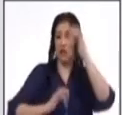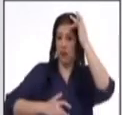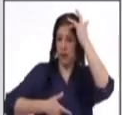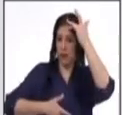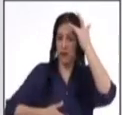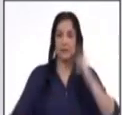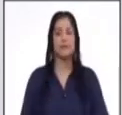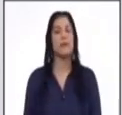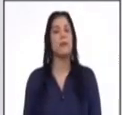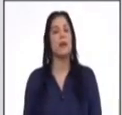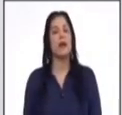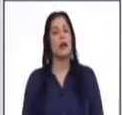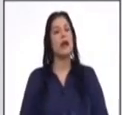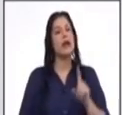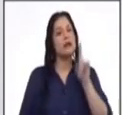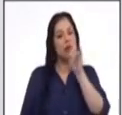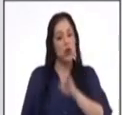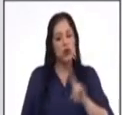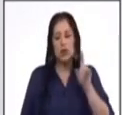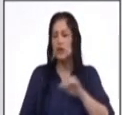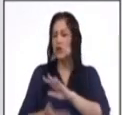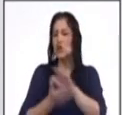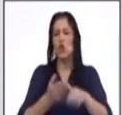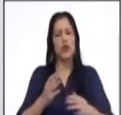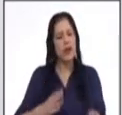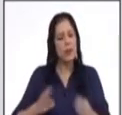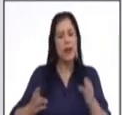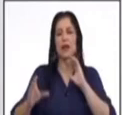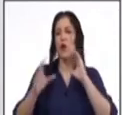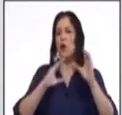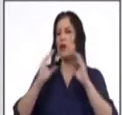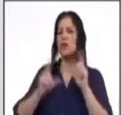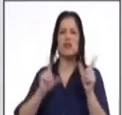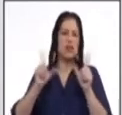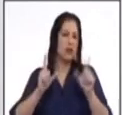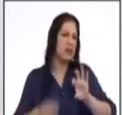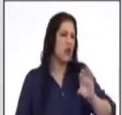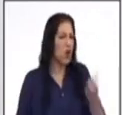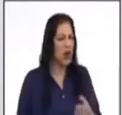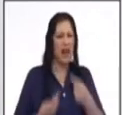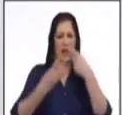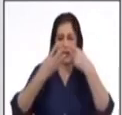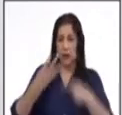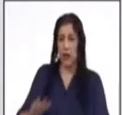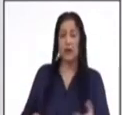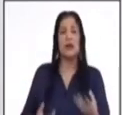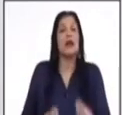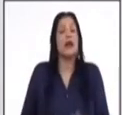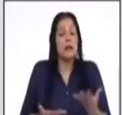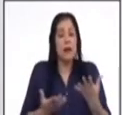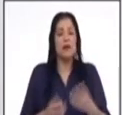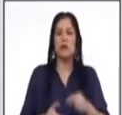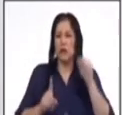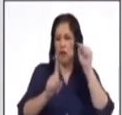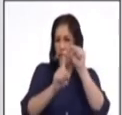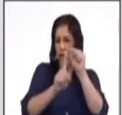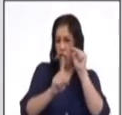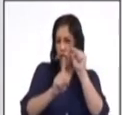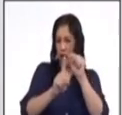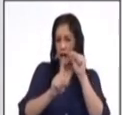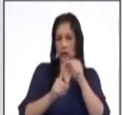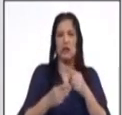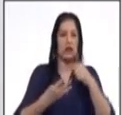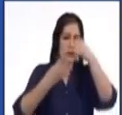enfermedad. Se hace uso de todos los medios de comunicación disponibles, haciendo mucho énfasis en